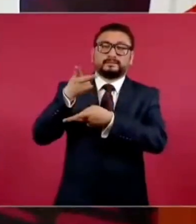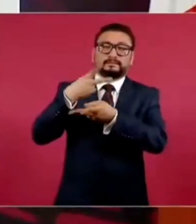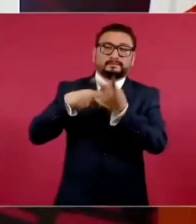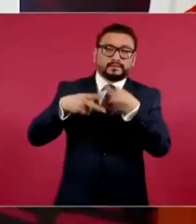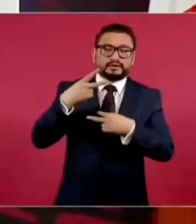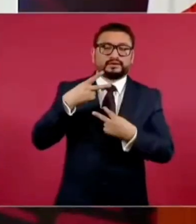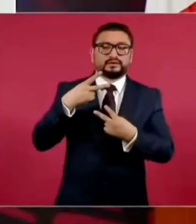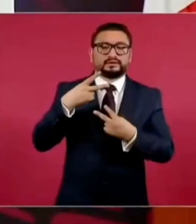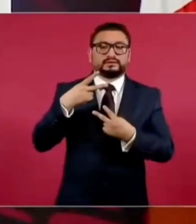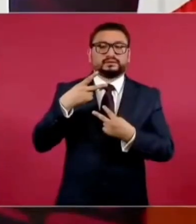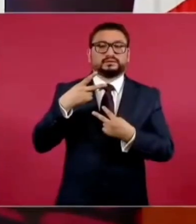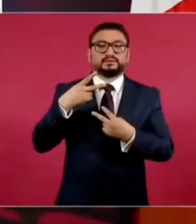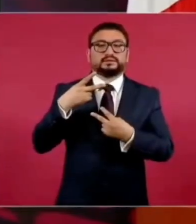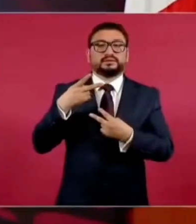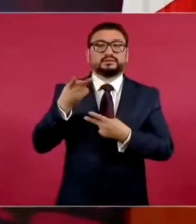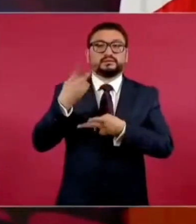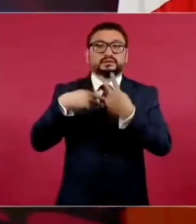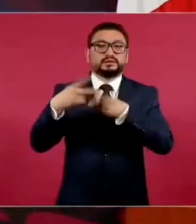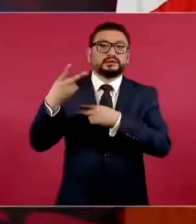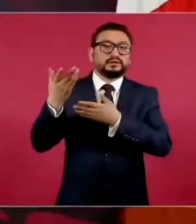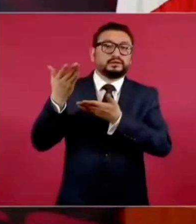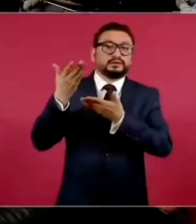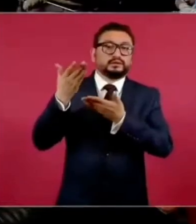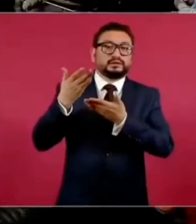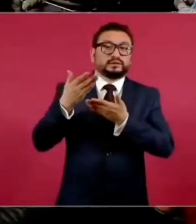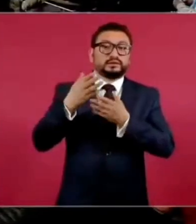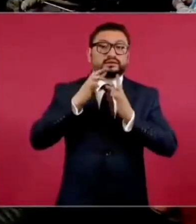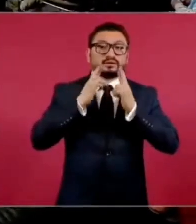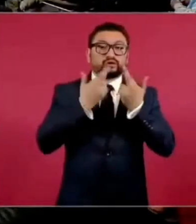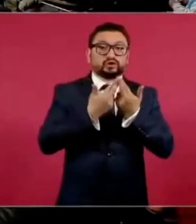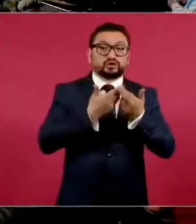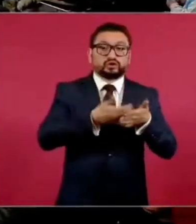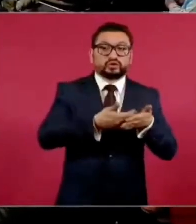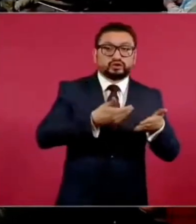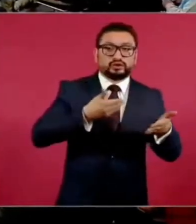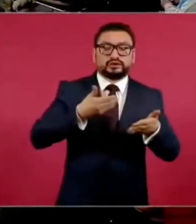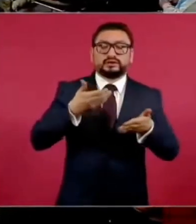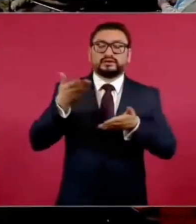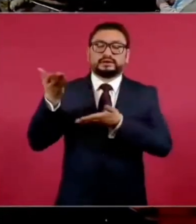viniera, estuviese antes de que llegara